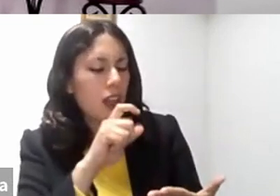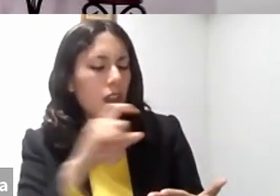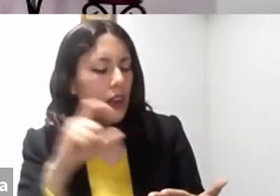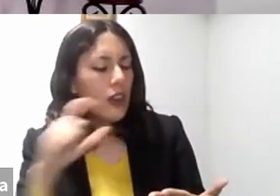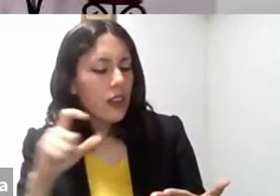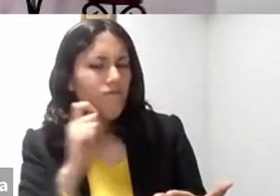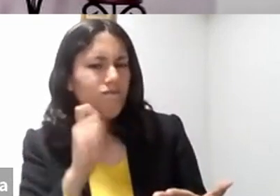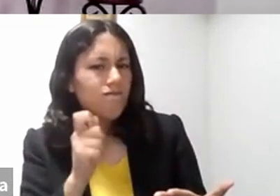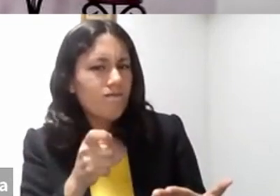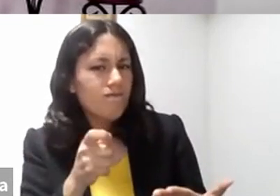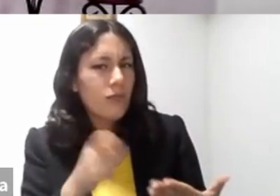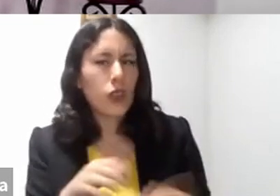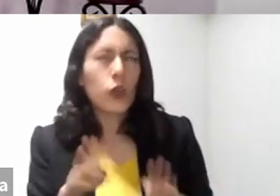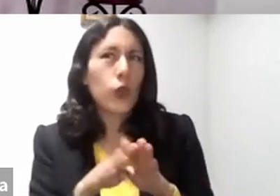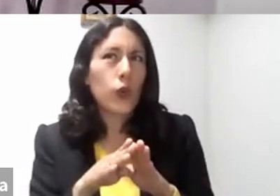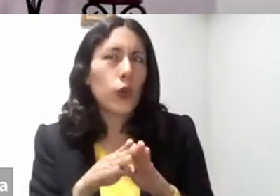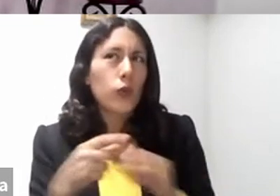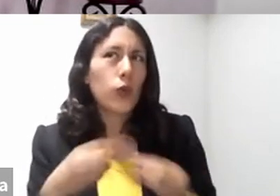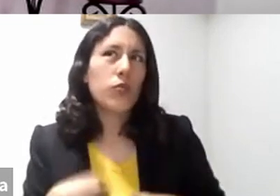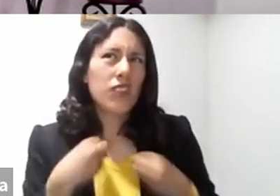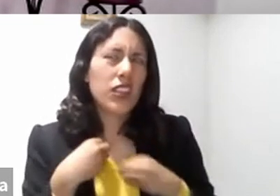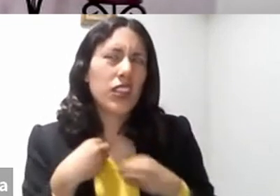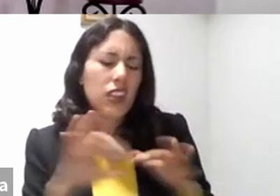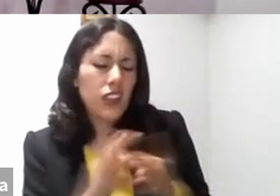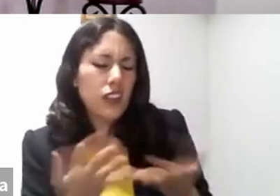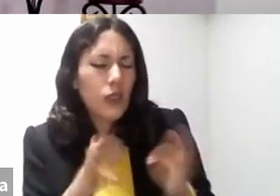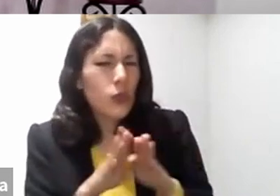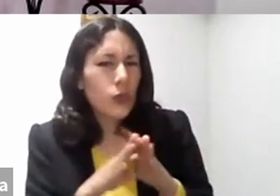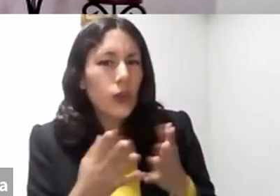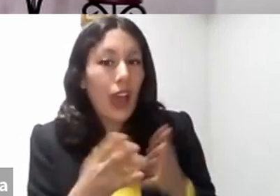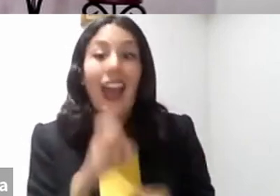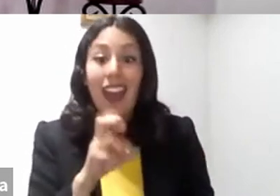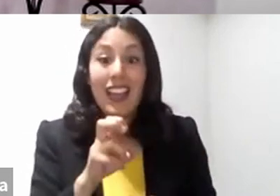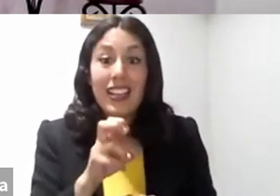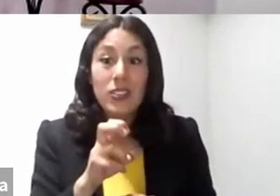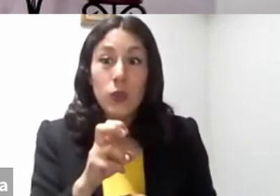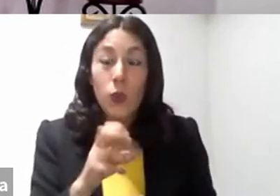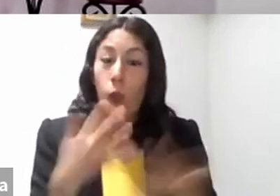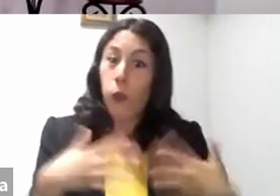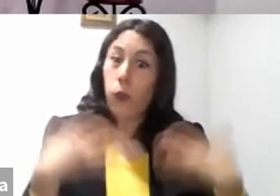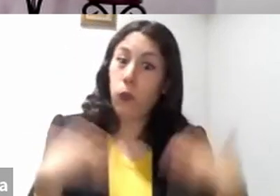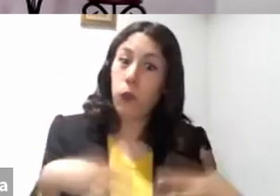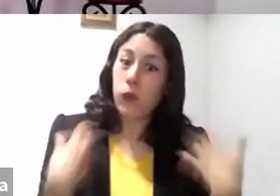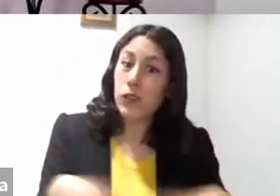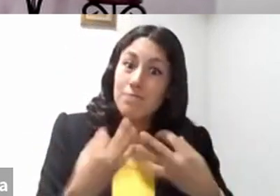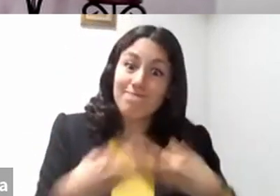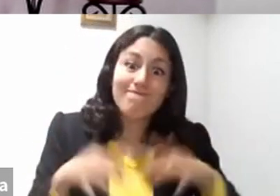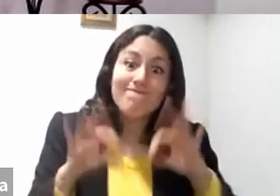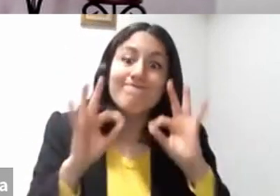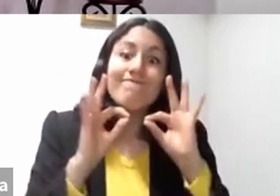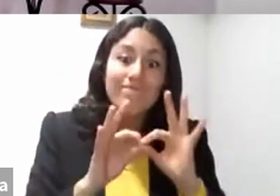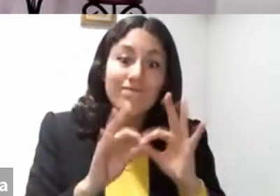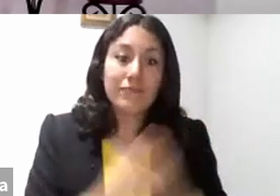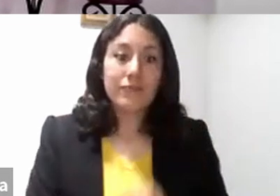puede ser bien transformador y puede transformar algo que es muy ordinario algo que da